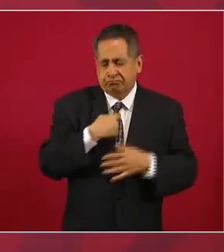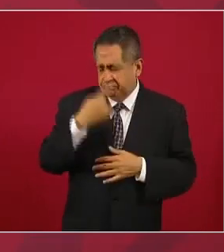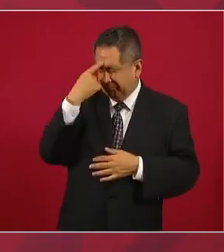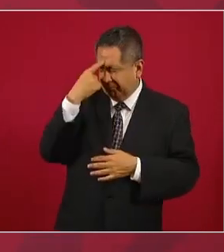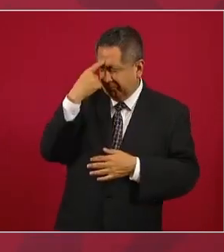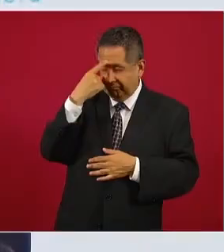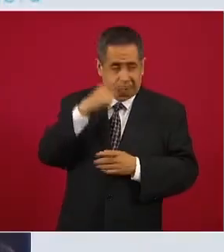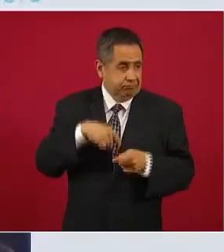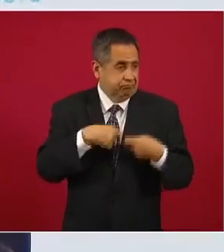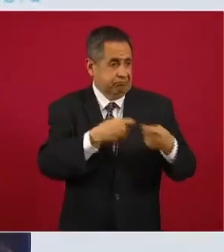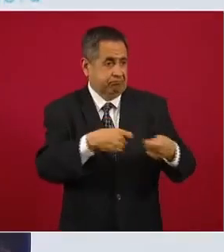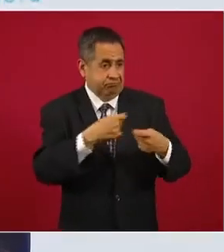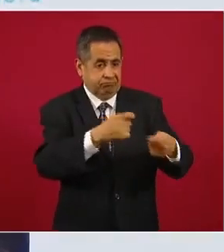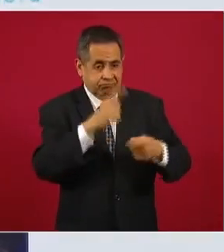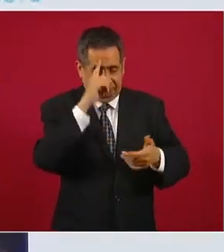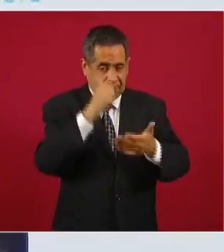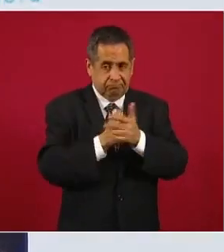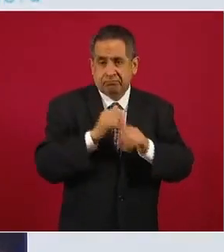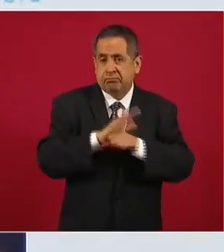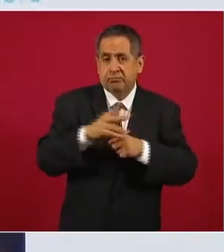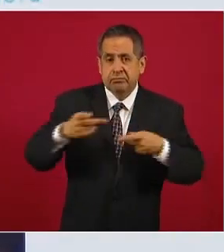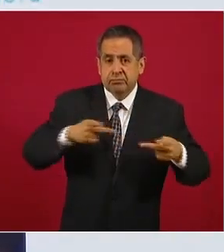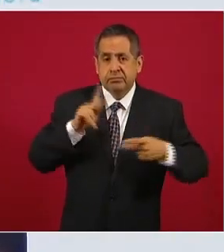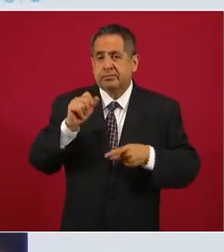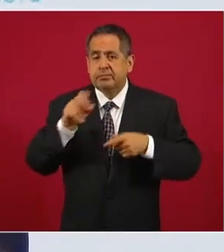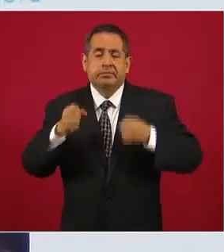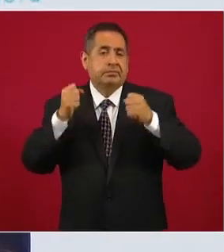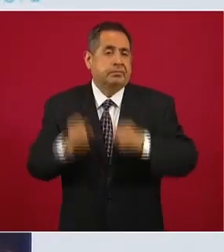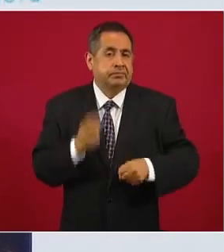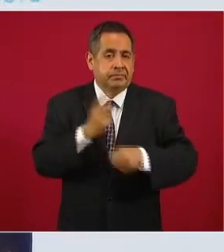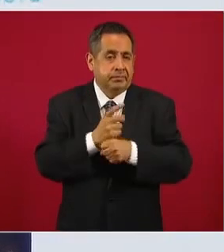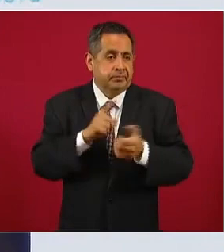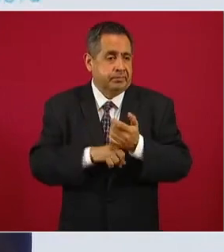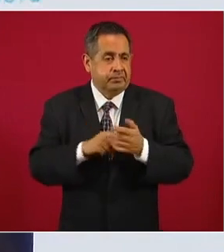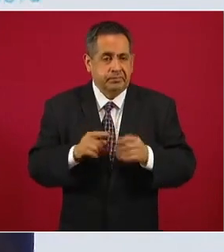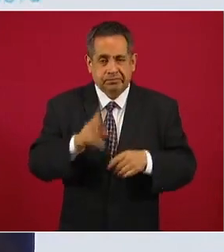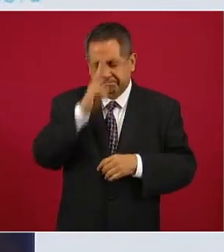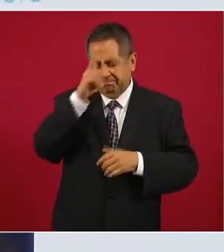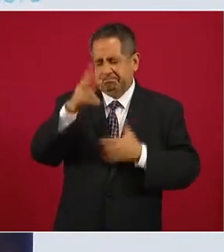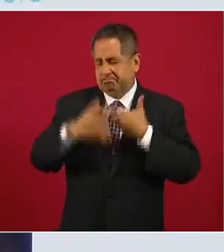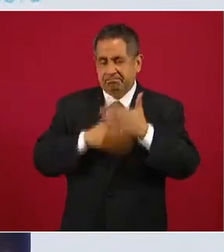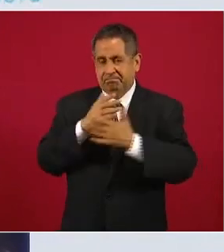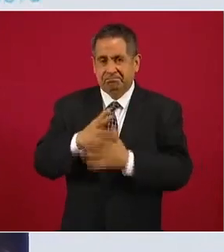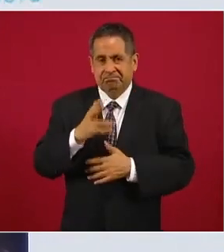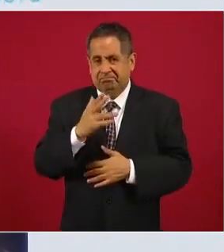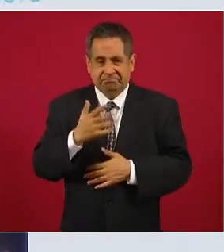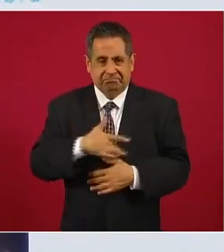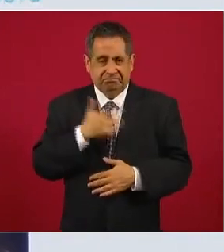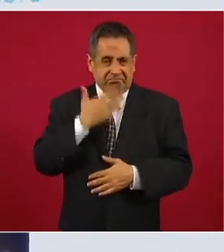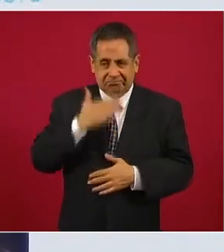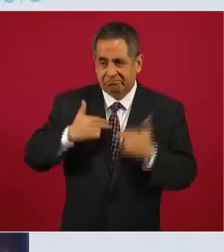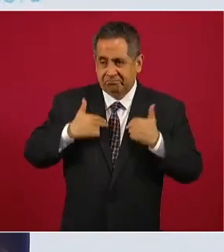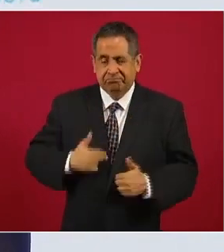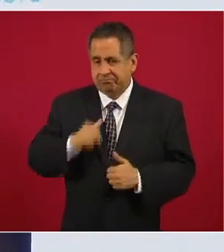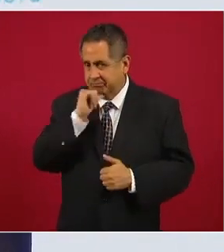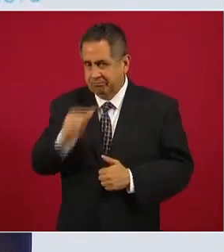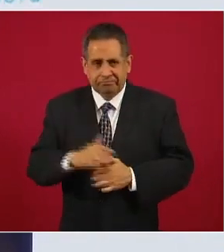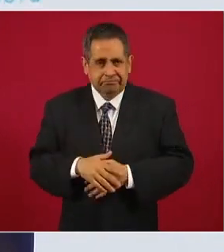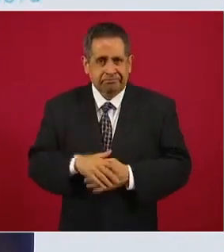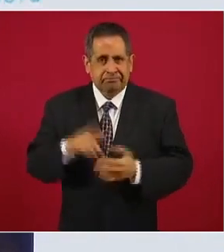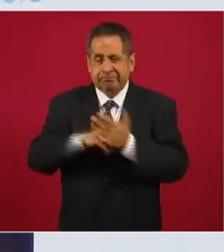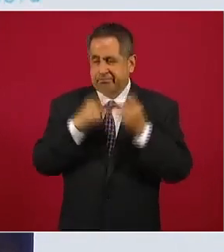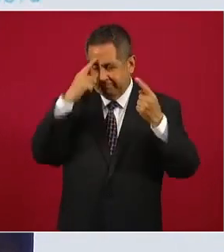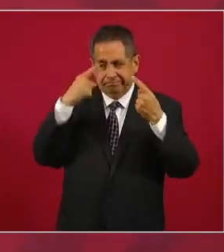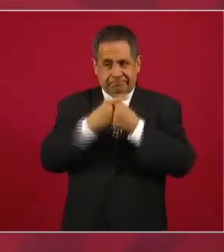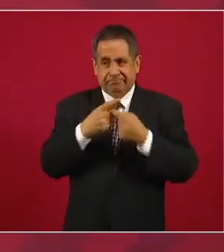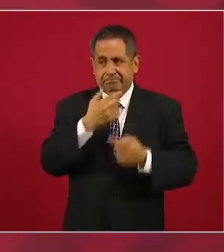empecinamiento en estrategias de seguridad violentas, inhumanas y